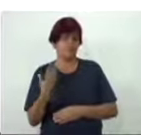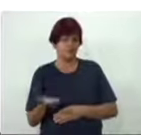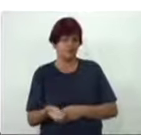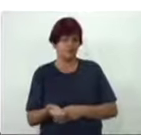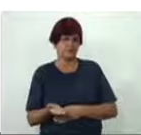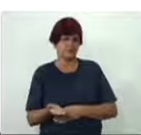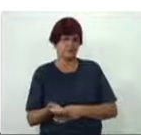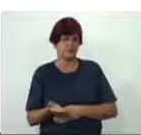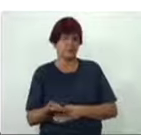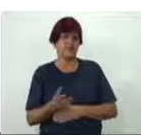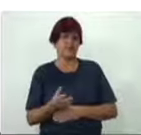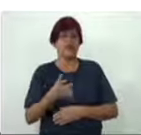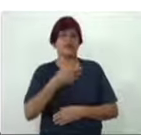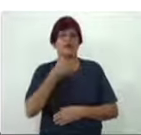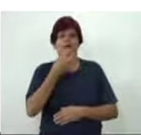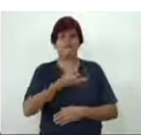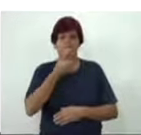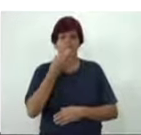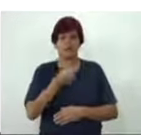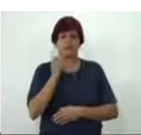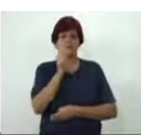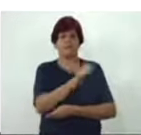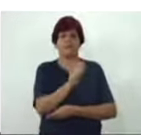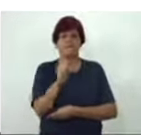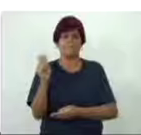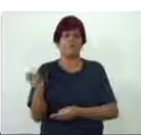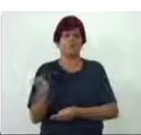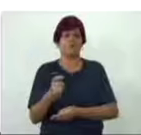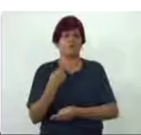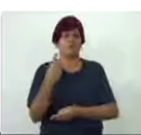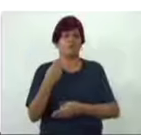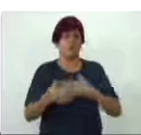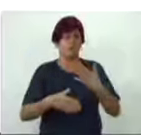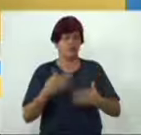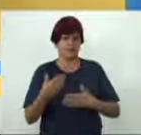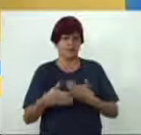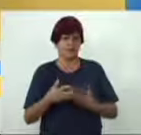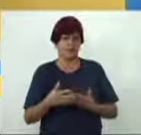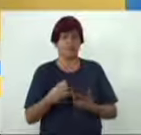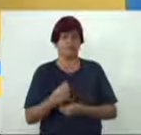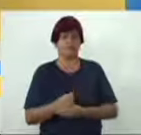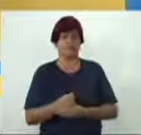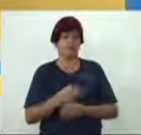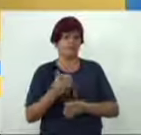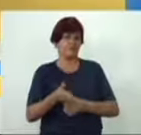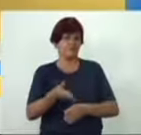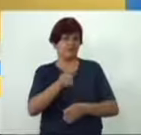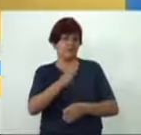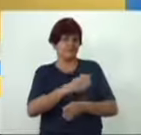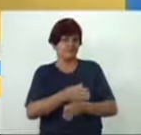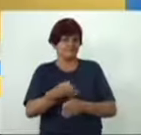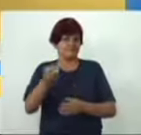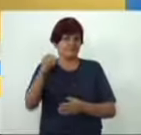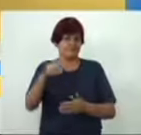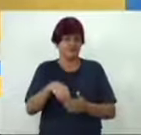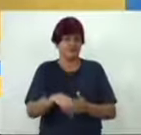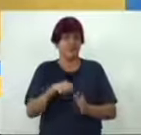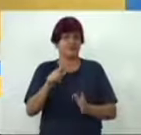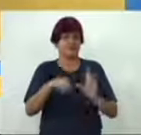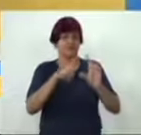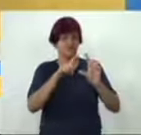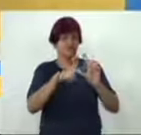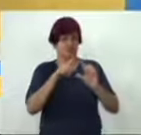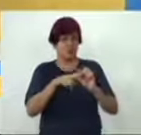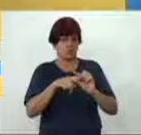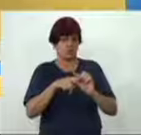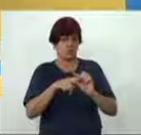a la fundamentación metodológica de una actividad. Pero antes de adentrarnos dentro del contenido,